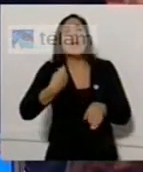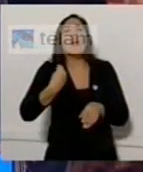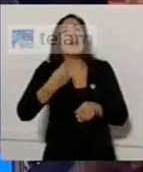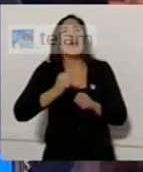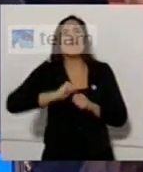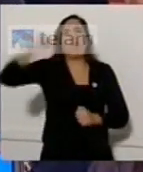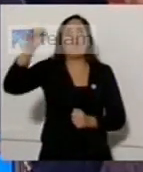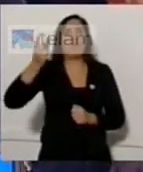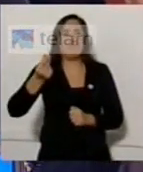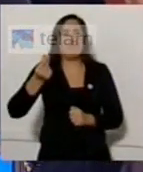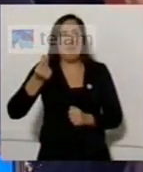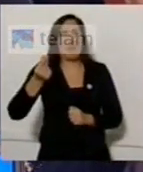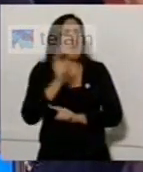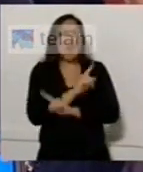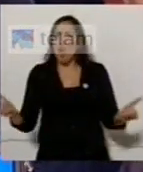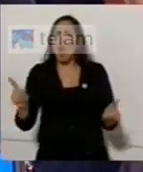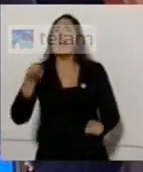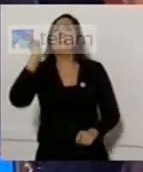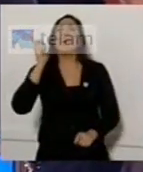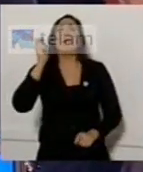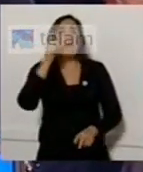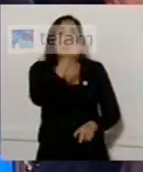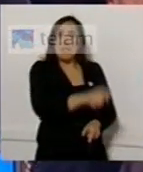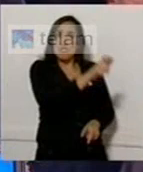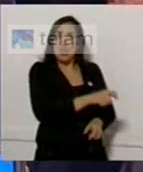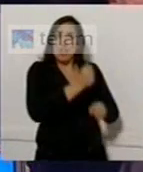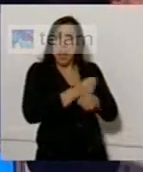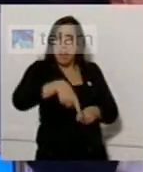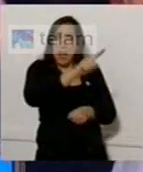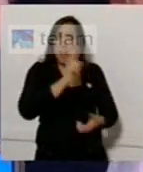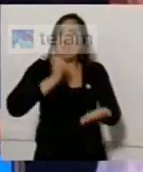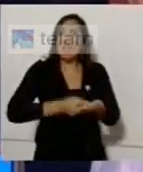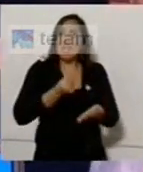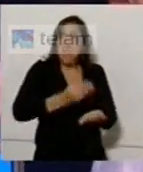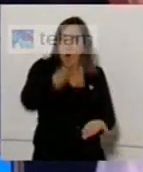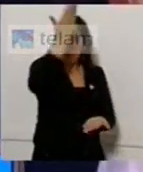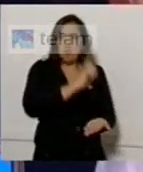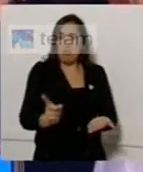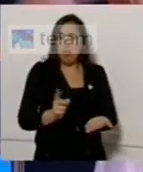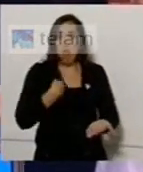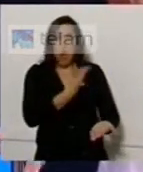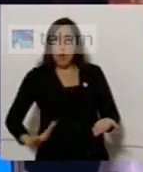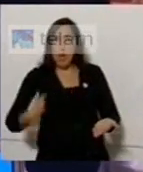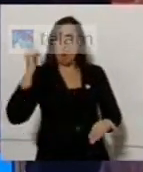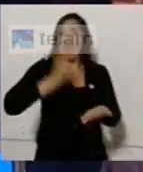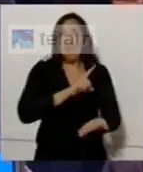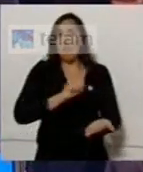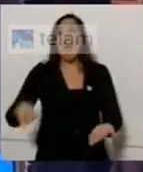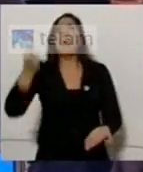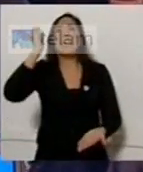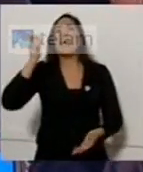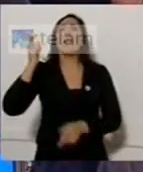digo que los precios no los ponen los trabajadores ni el gobierno. Yo digo que los precios los fijan